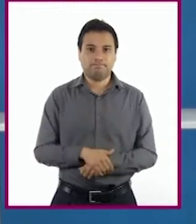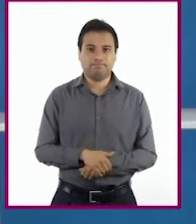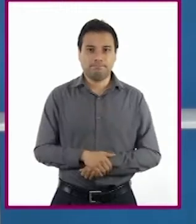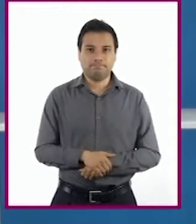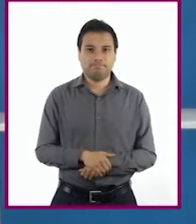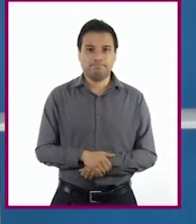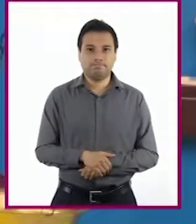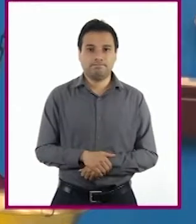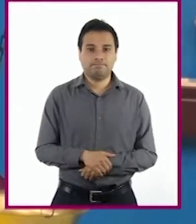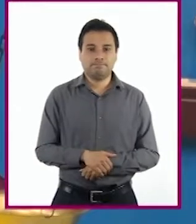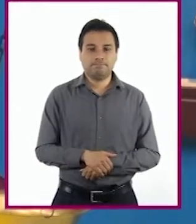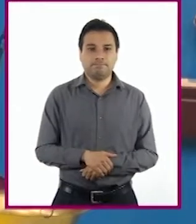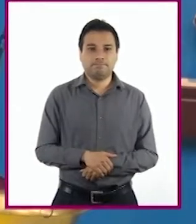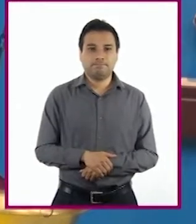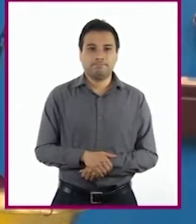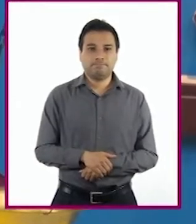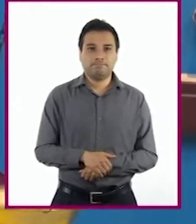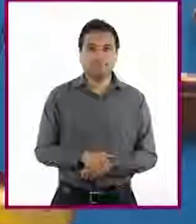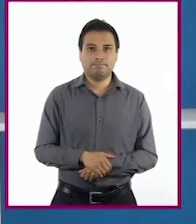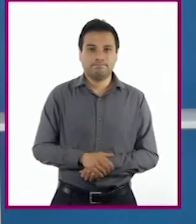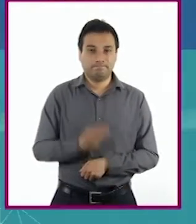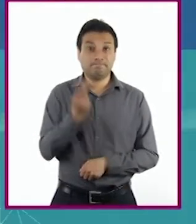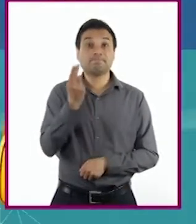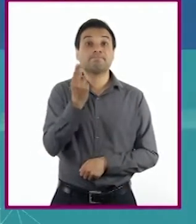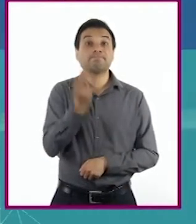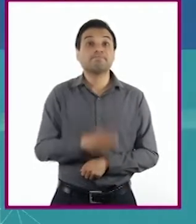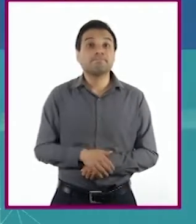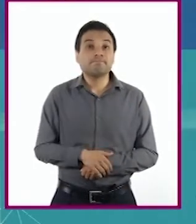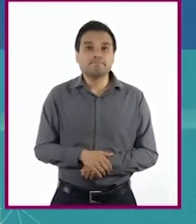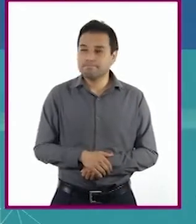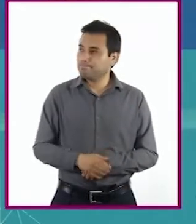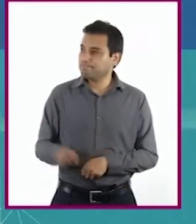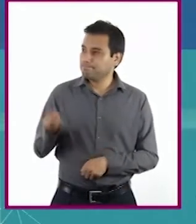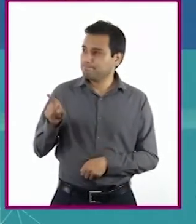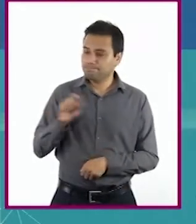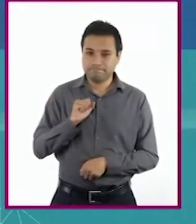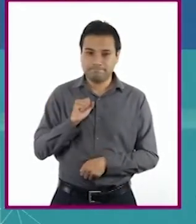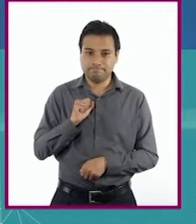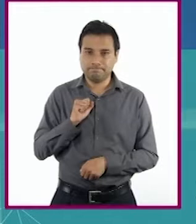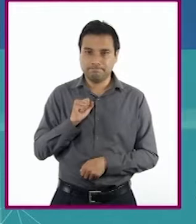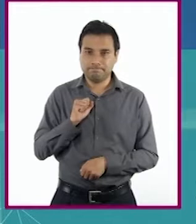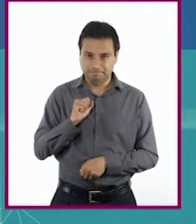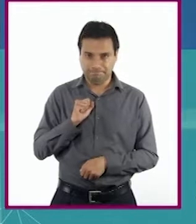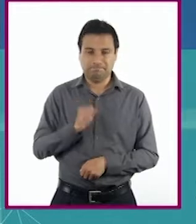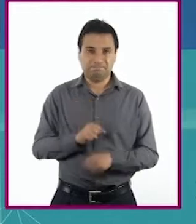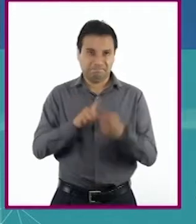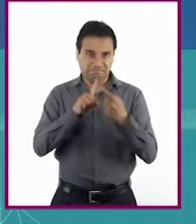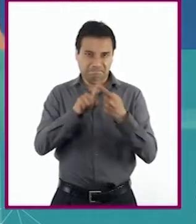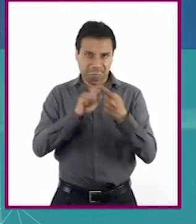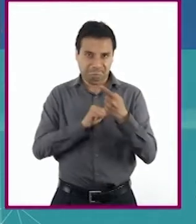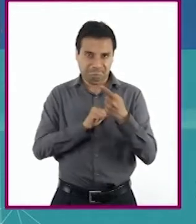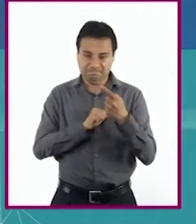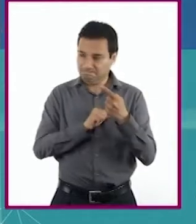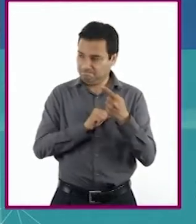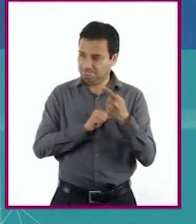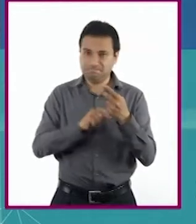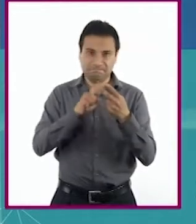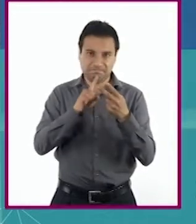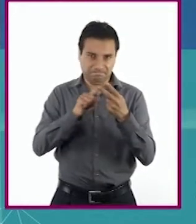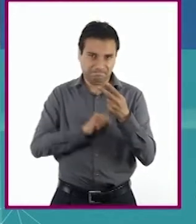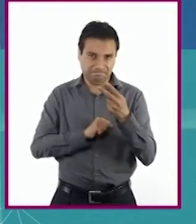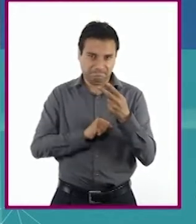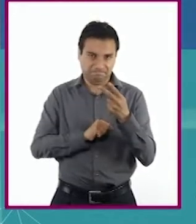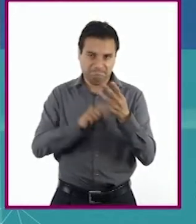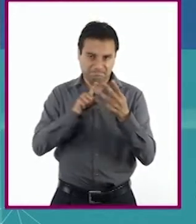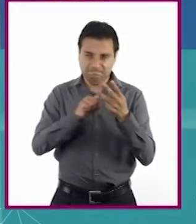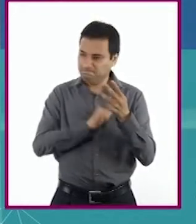consideren relevantes. Deberán tener a la mano su cuaderno o una hoja para escribir, un bolígrafo o un lápiz,